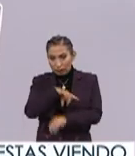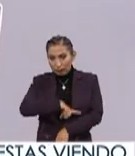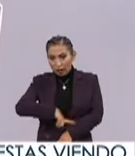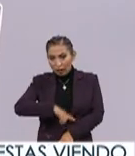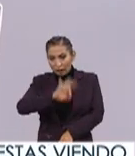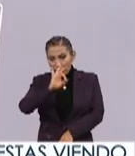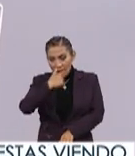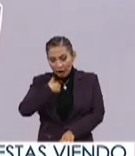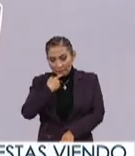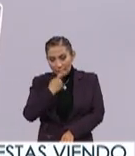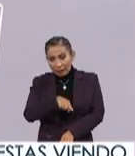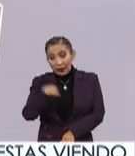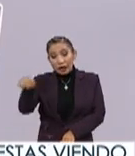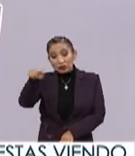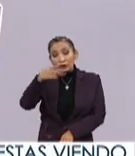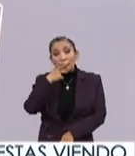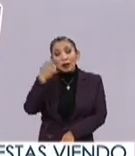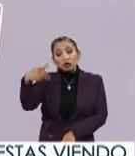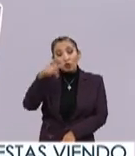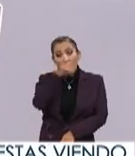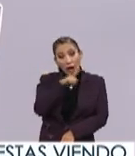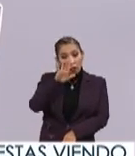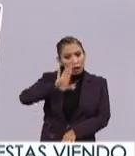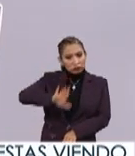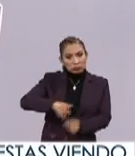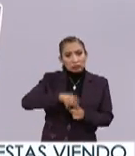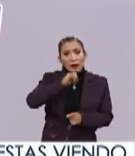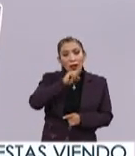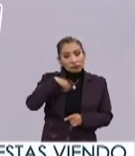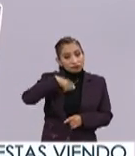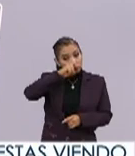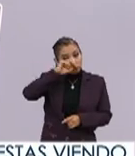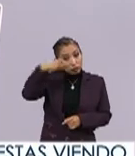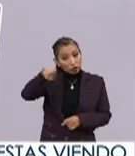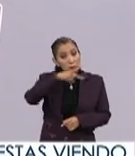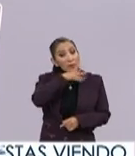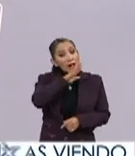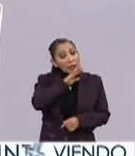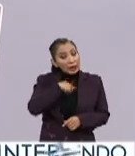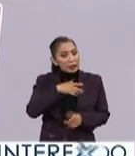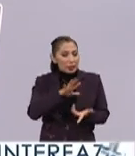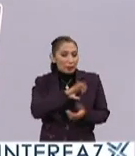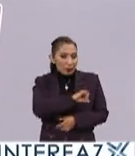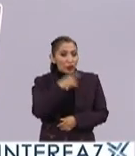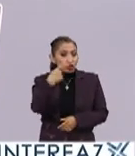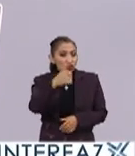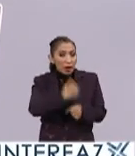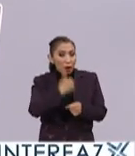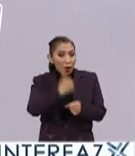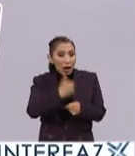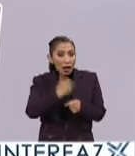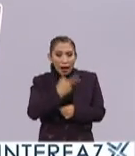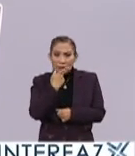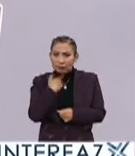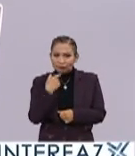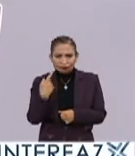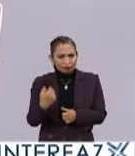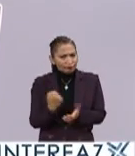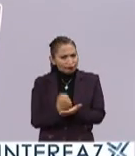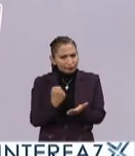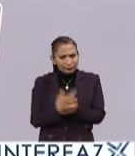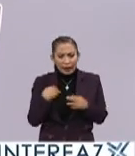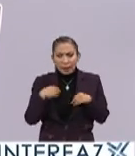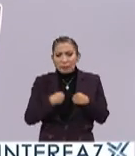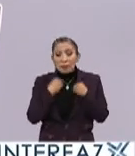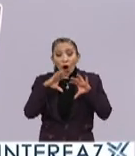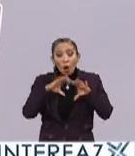federal establece. Ellos hablan su lengua, también se les exige que sus padres y de preferencia hasta los abuelos la hablen, que vivan